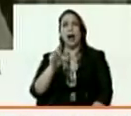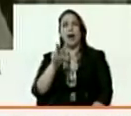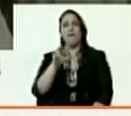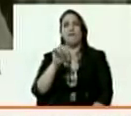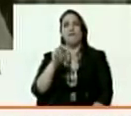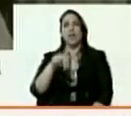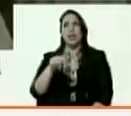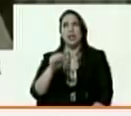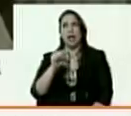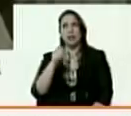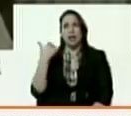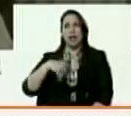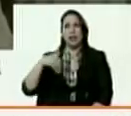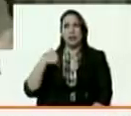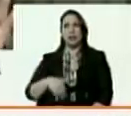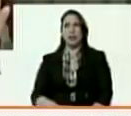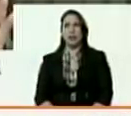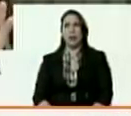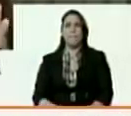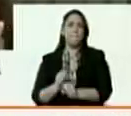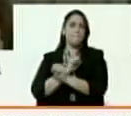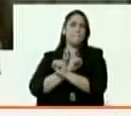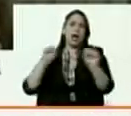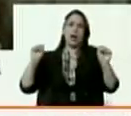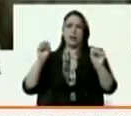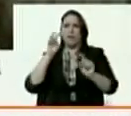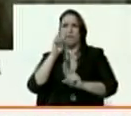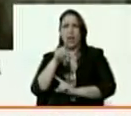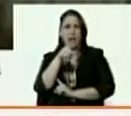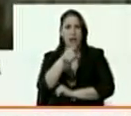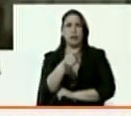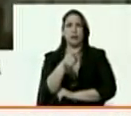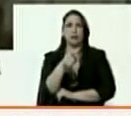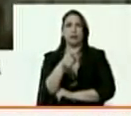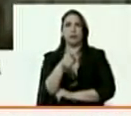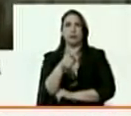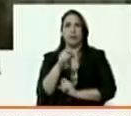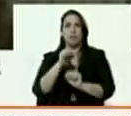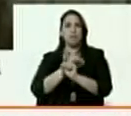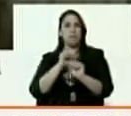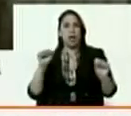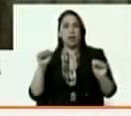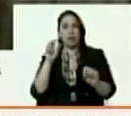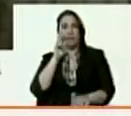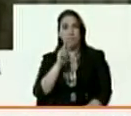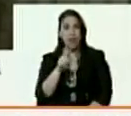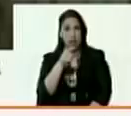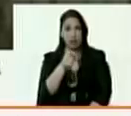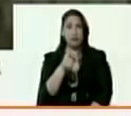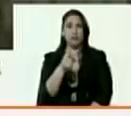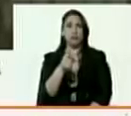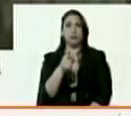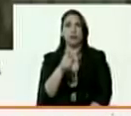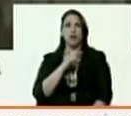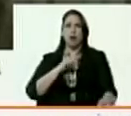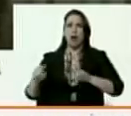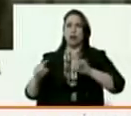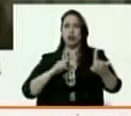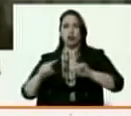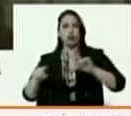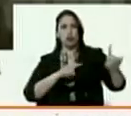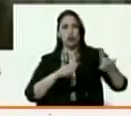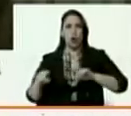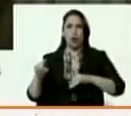en Argentina. Basta, basta ver allí. Basta ver allí la acción